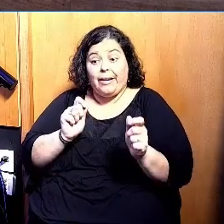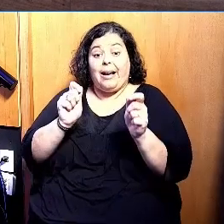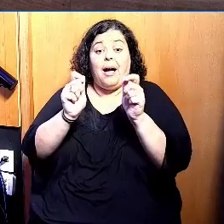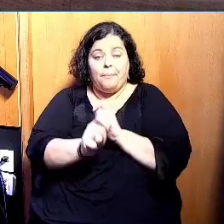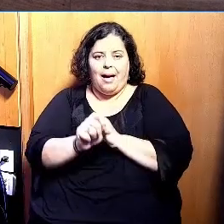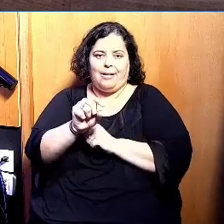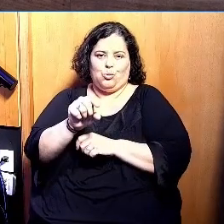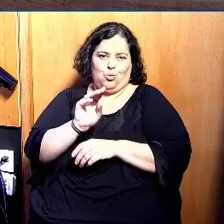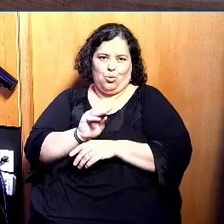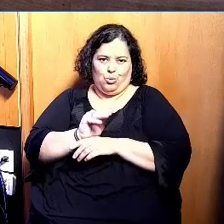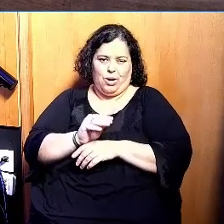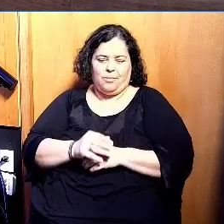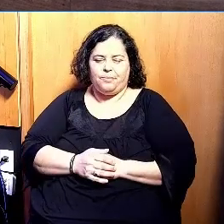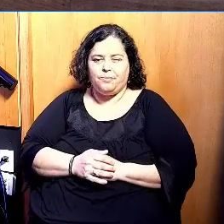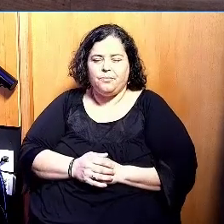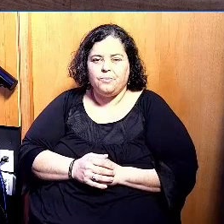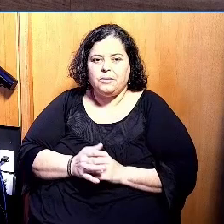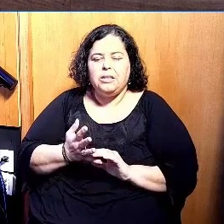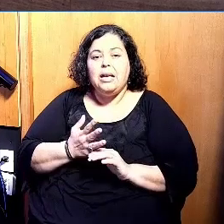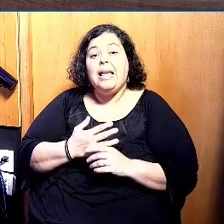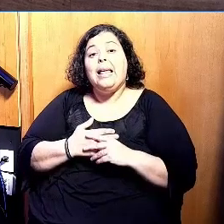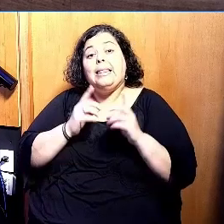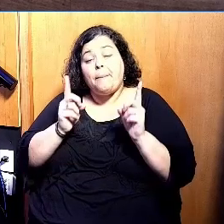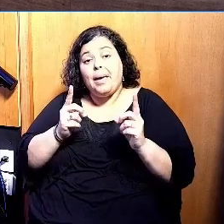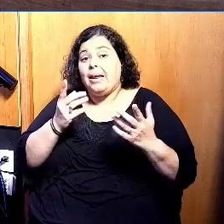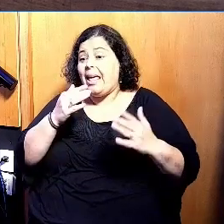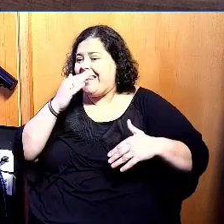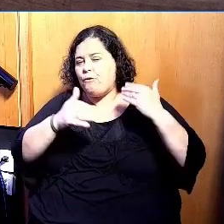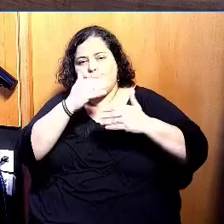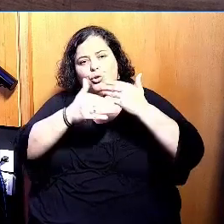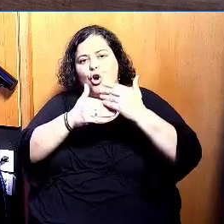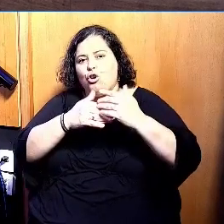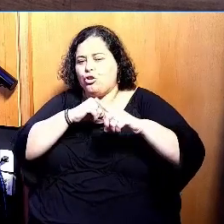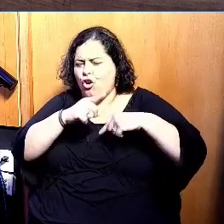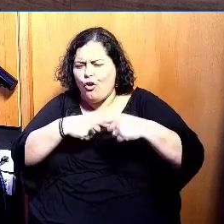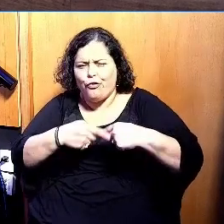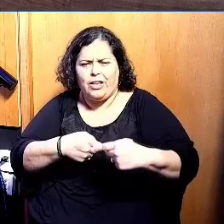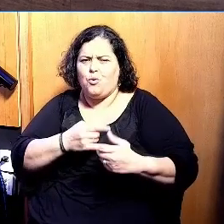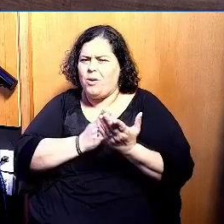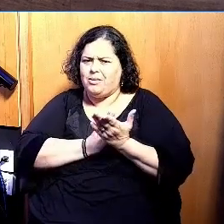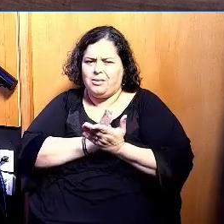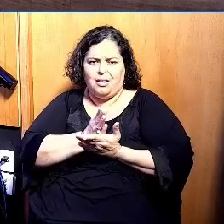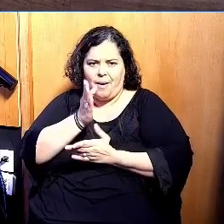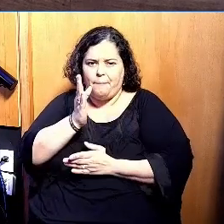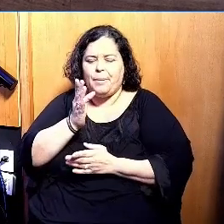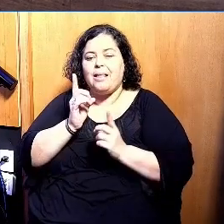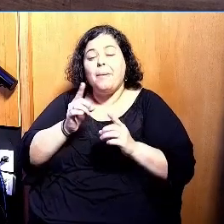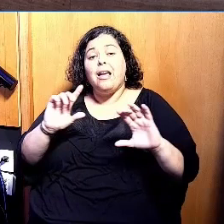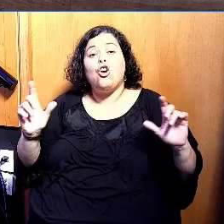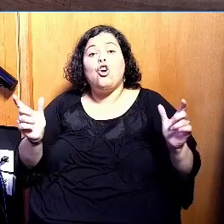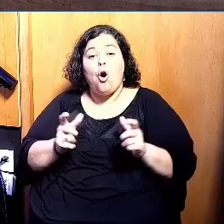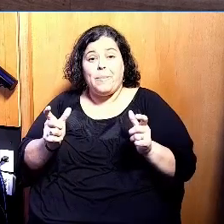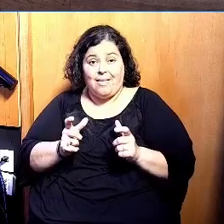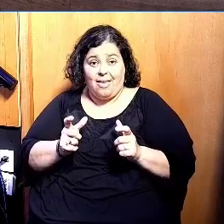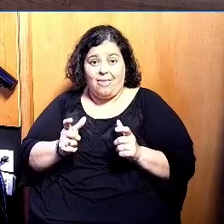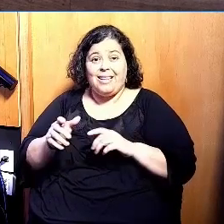esa cultura. Estamos en evolución continua, Tenemos al Comité de Privacidad y Seguridad, que están siempre